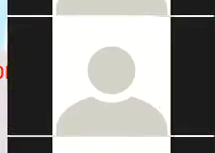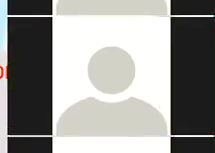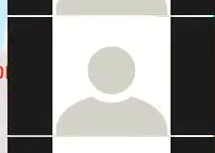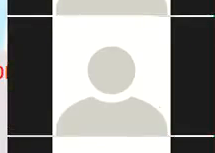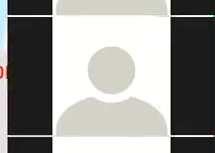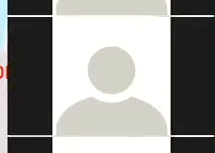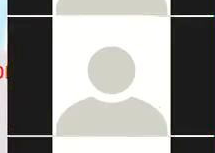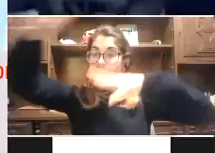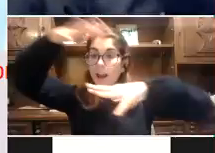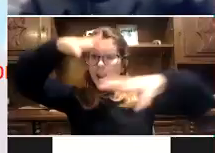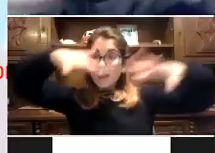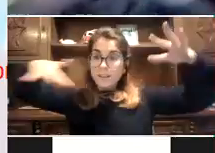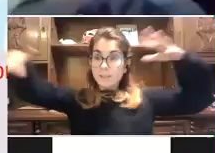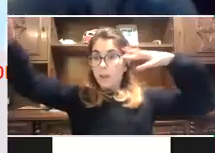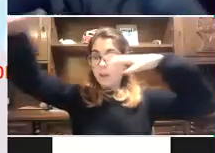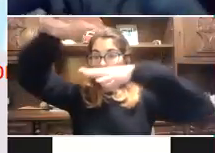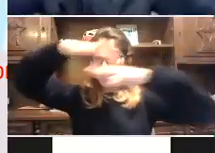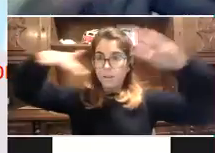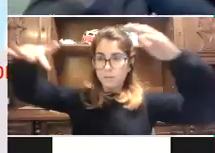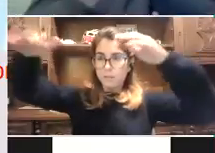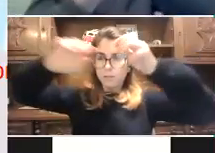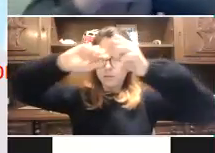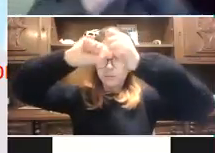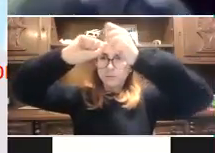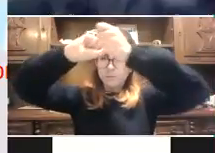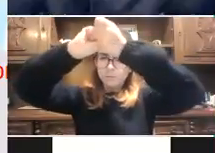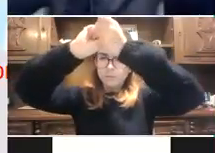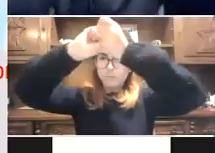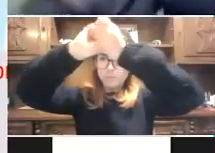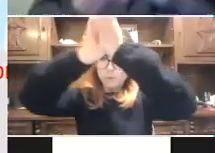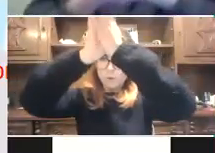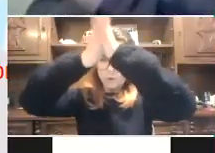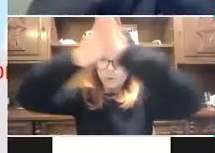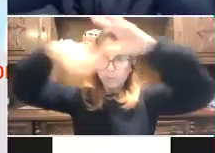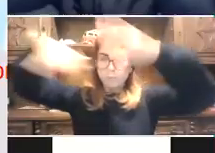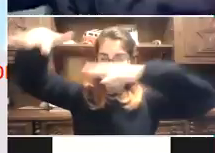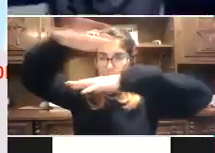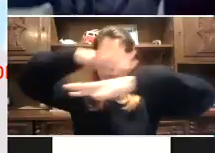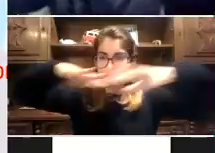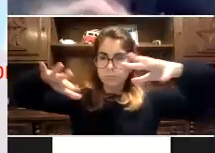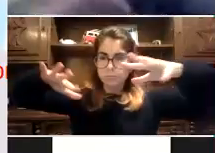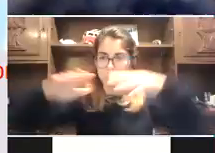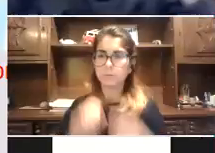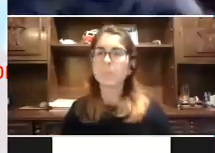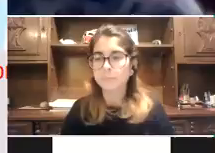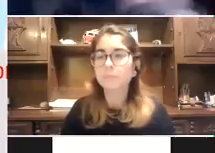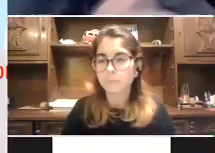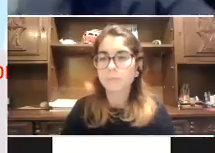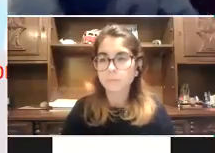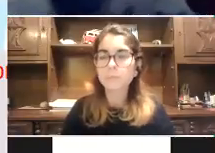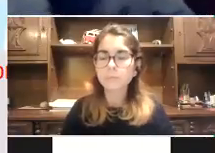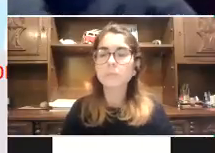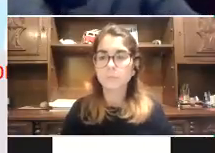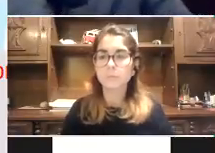átomo, básicamente. Sí. Claro, no, de acuerdo. Sin duda, la comparación la podríamos aplicar también a